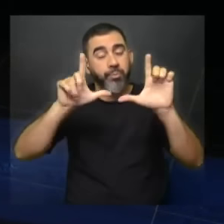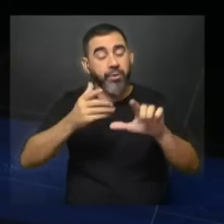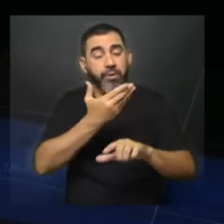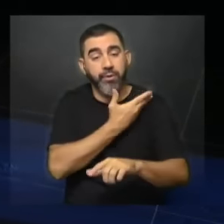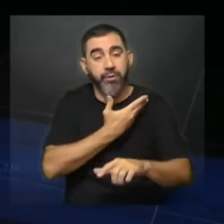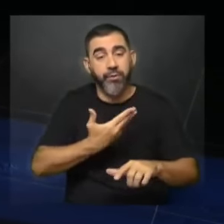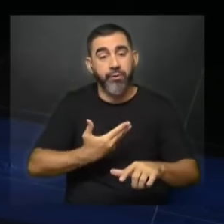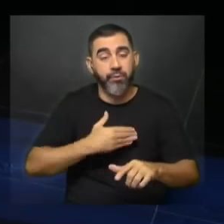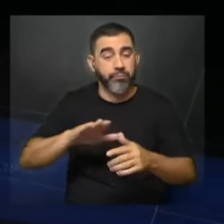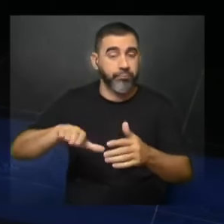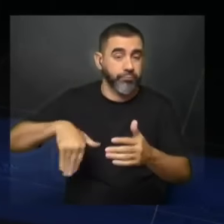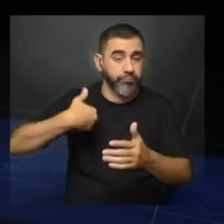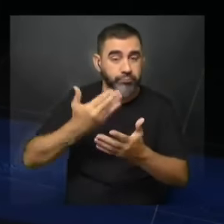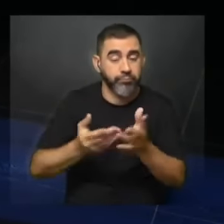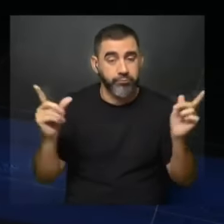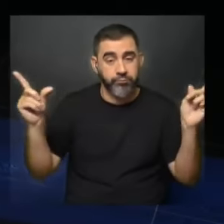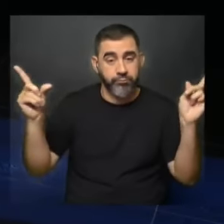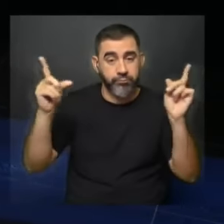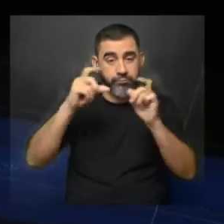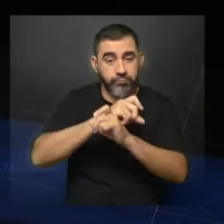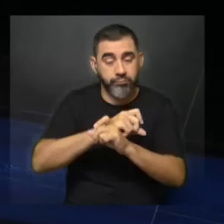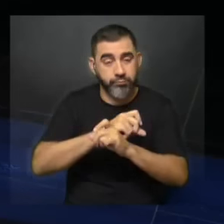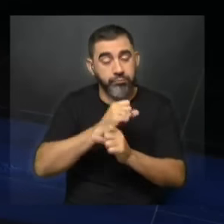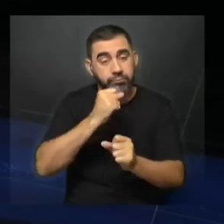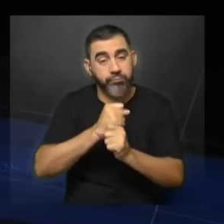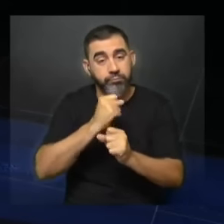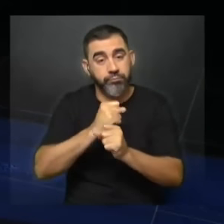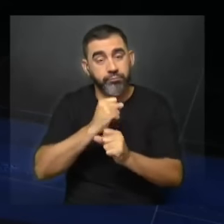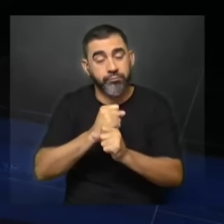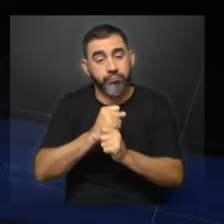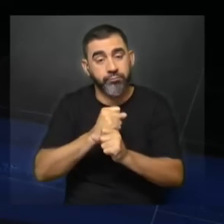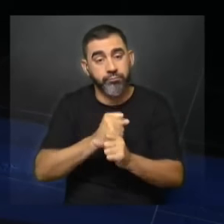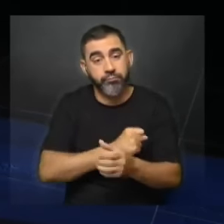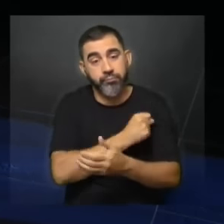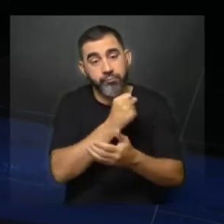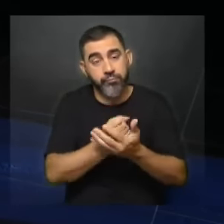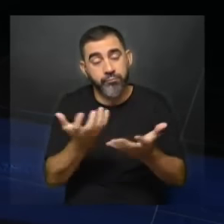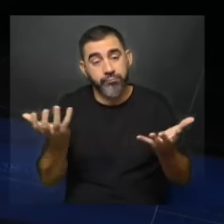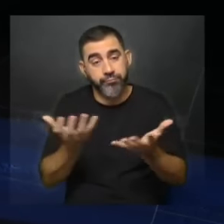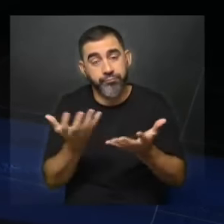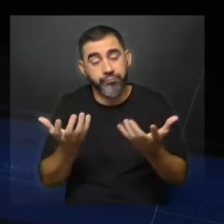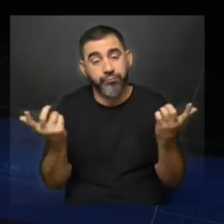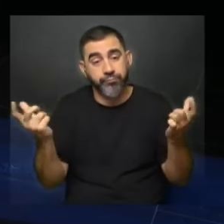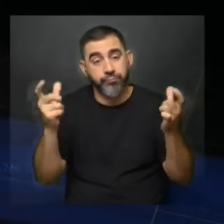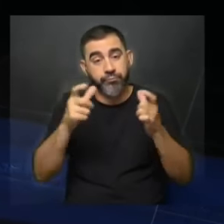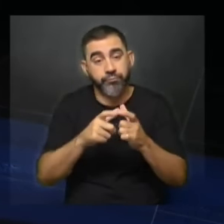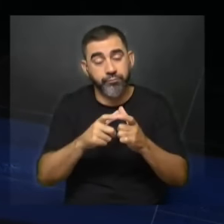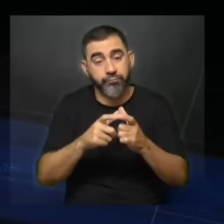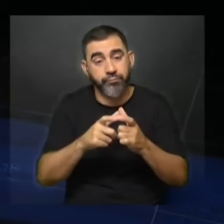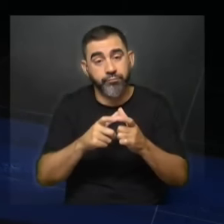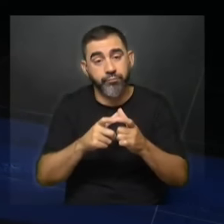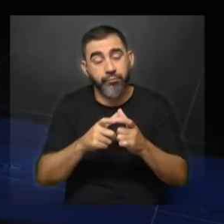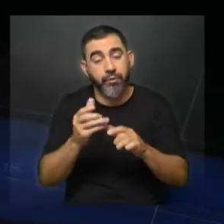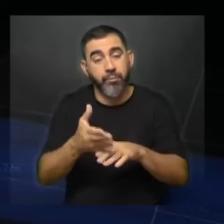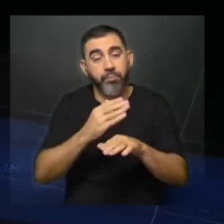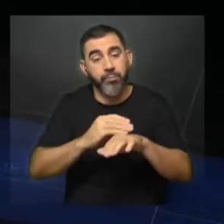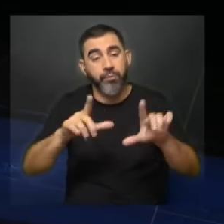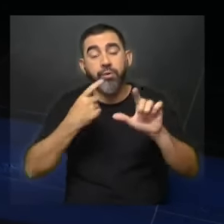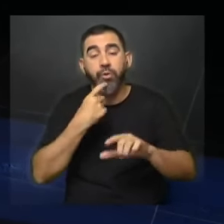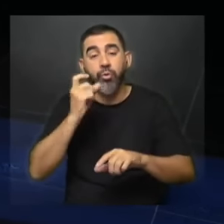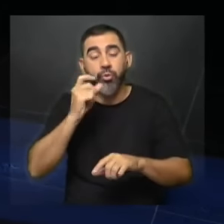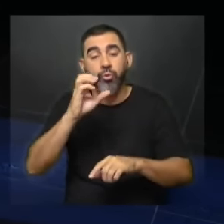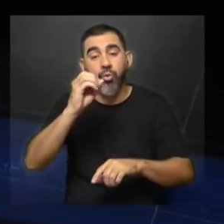presidenciales planteando las dificultades laborales del sector hasta el momento las reuniones concretadas fueron con el precandidato Colorado